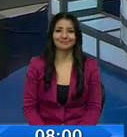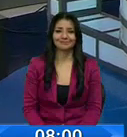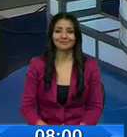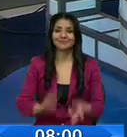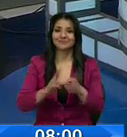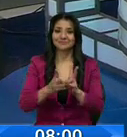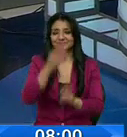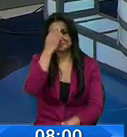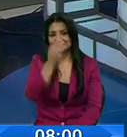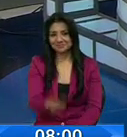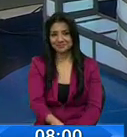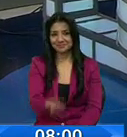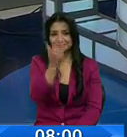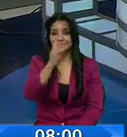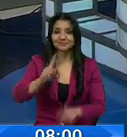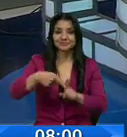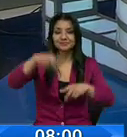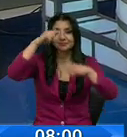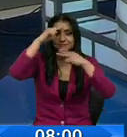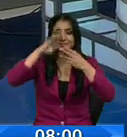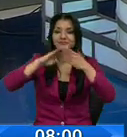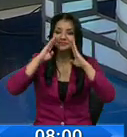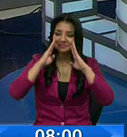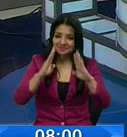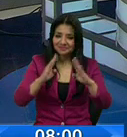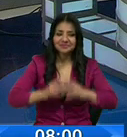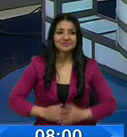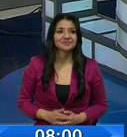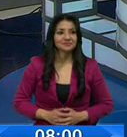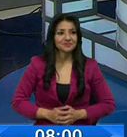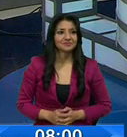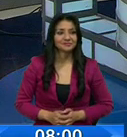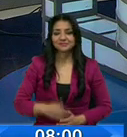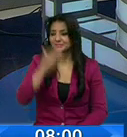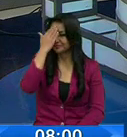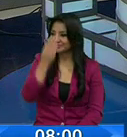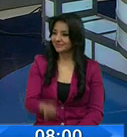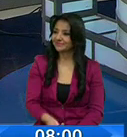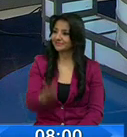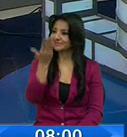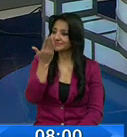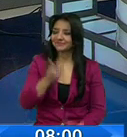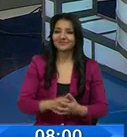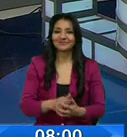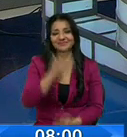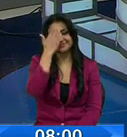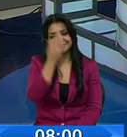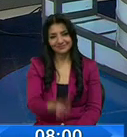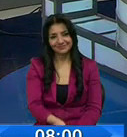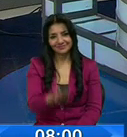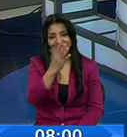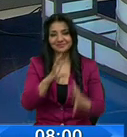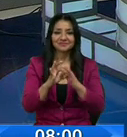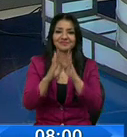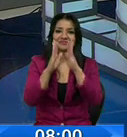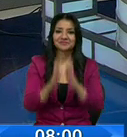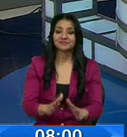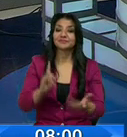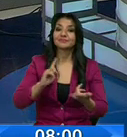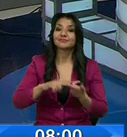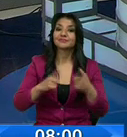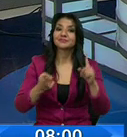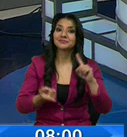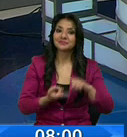Vecinos queridos, buenos días. Llega el primer noticiero de la comunidad. Good morning, Sofía Vintimilla. Buenos días, Roberto Álvarez. Amigos, que tengan